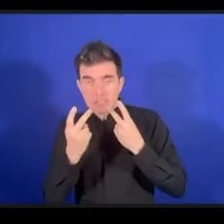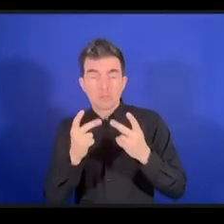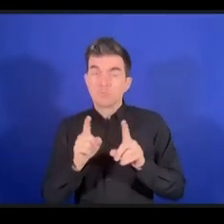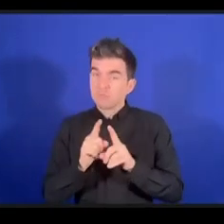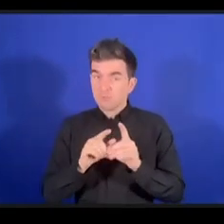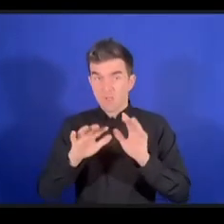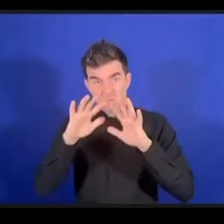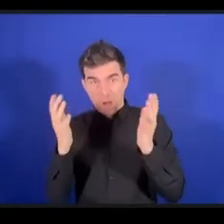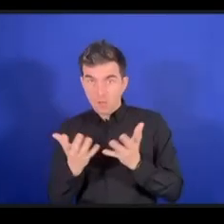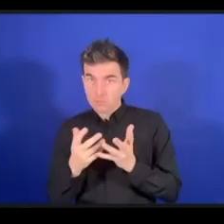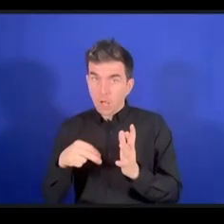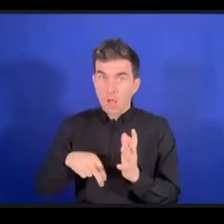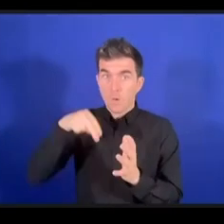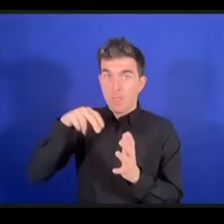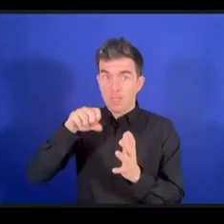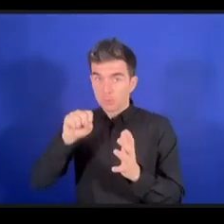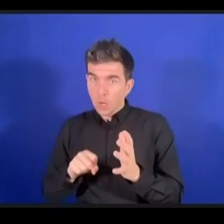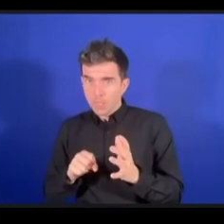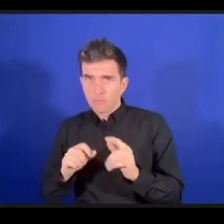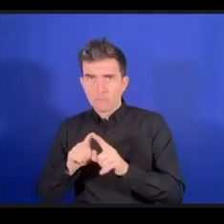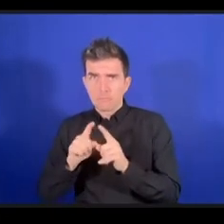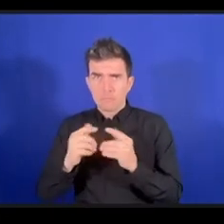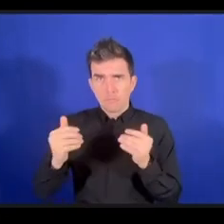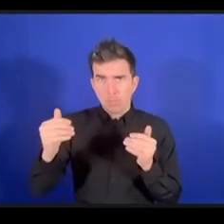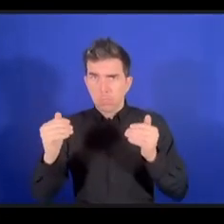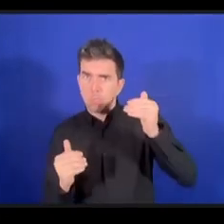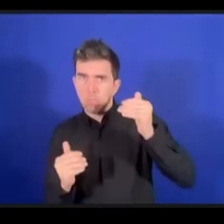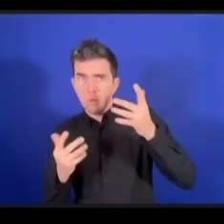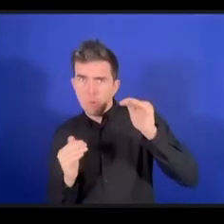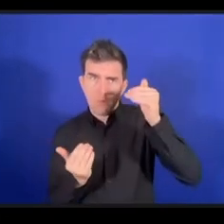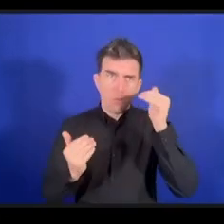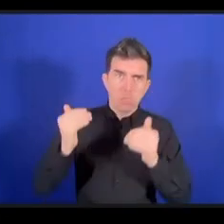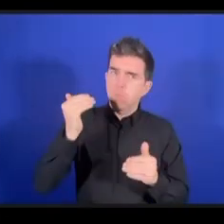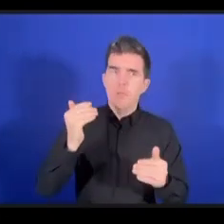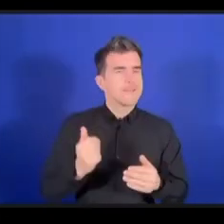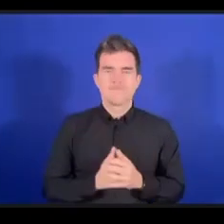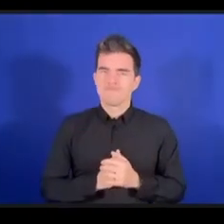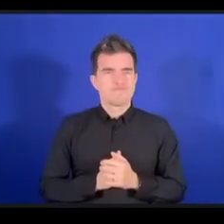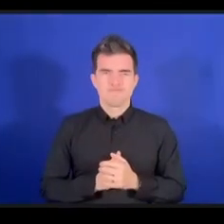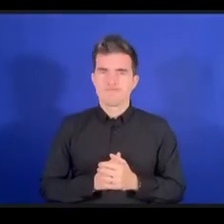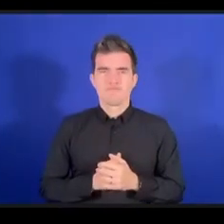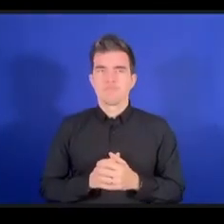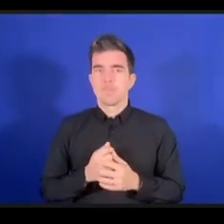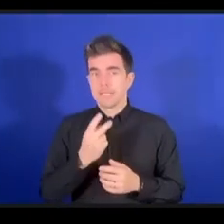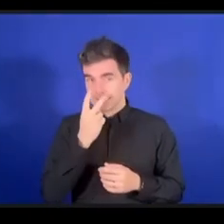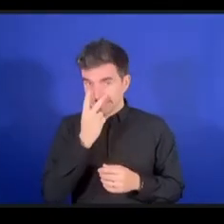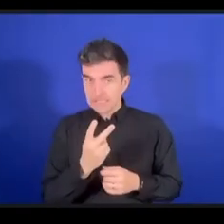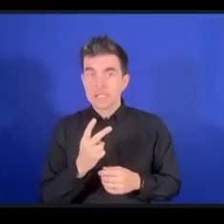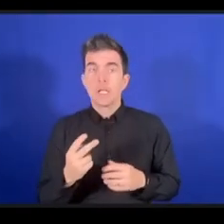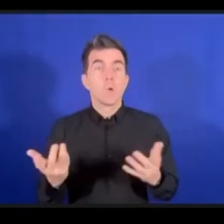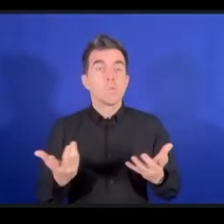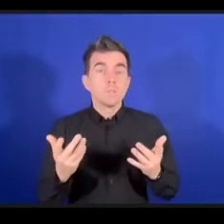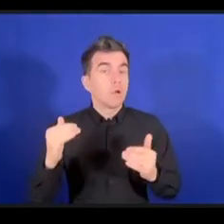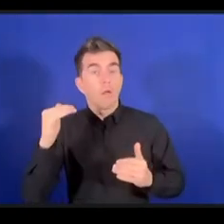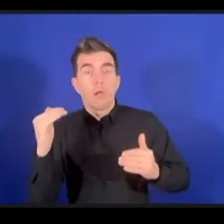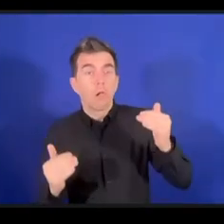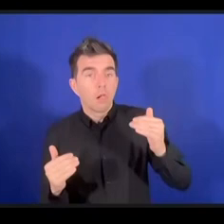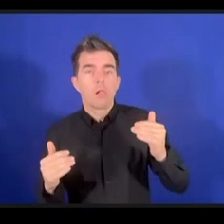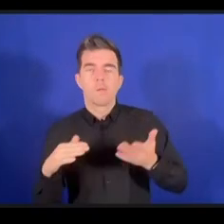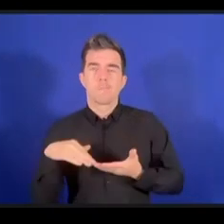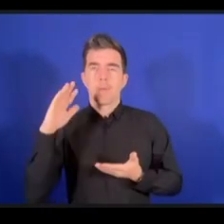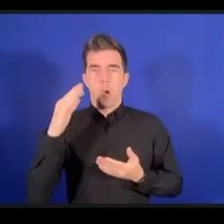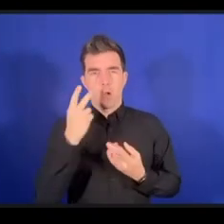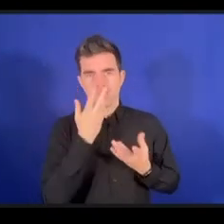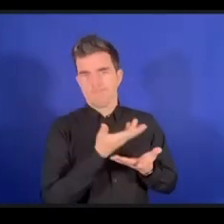podría existir también en el norte global donde hay tecnologías estado del arte pero debido a las barreras de